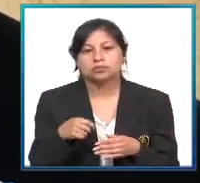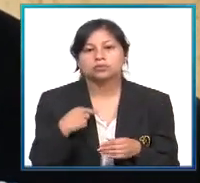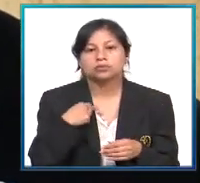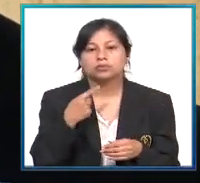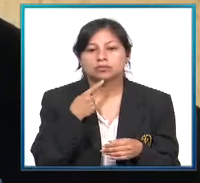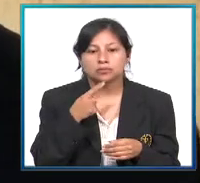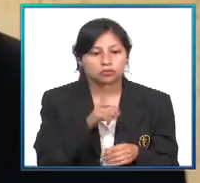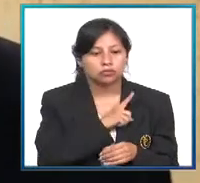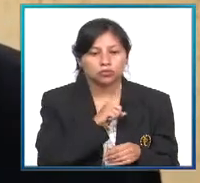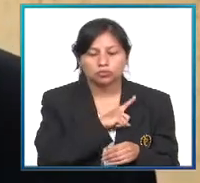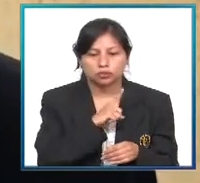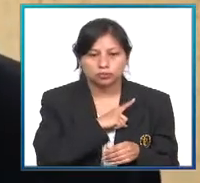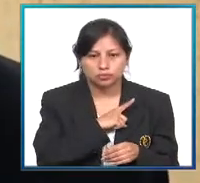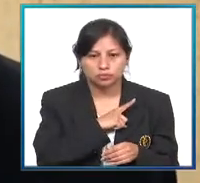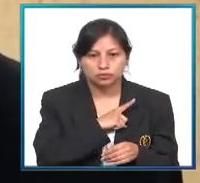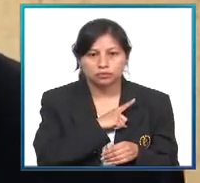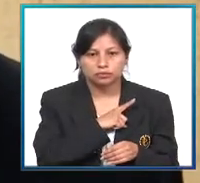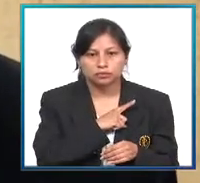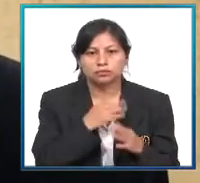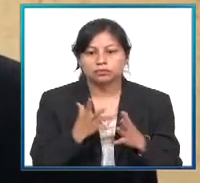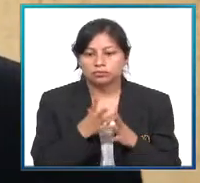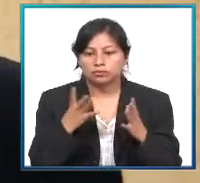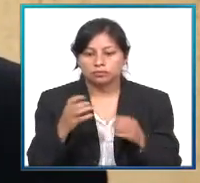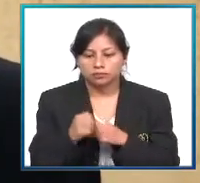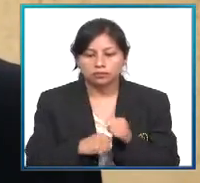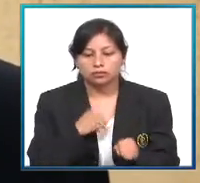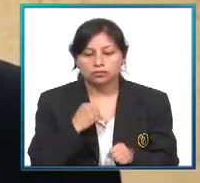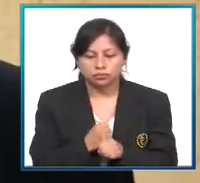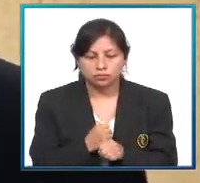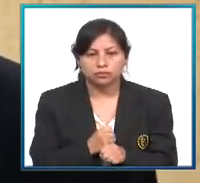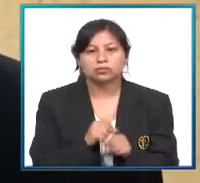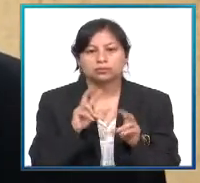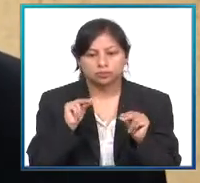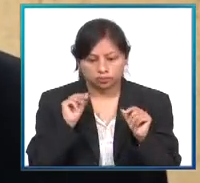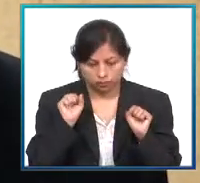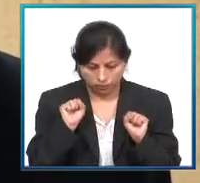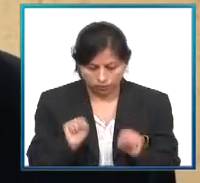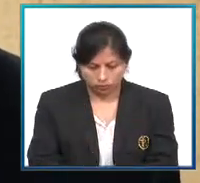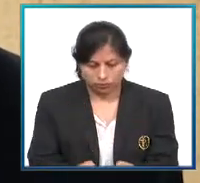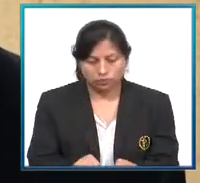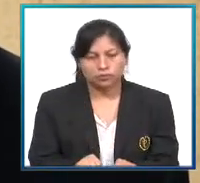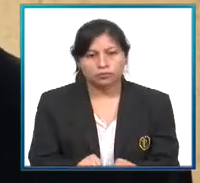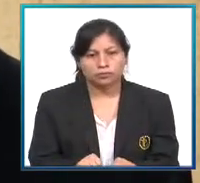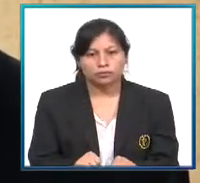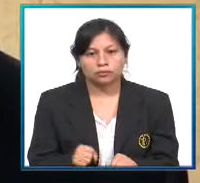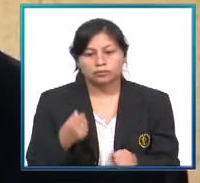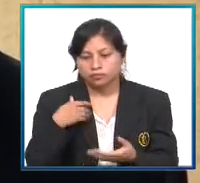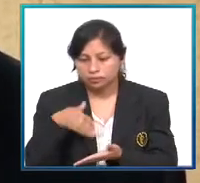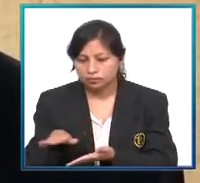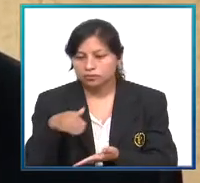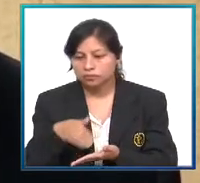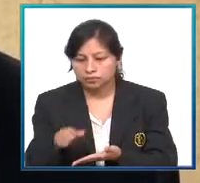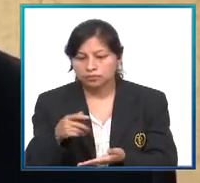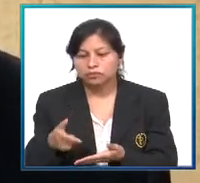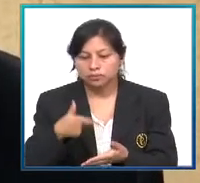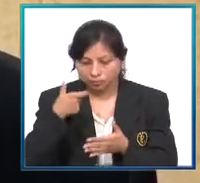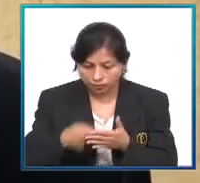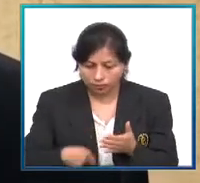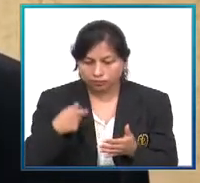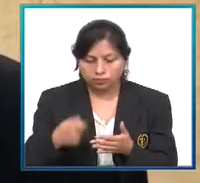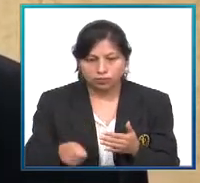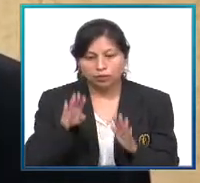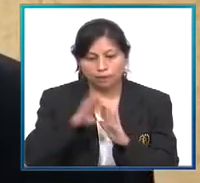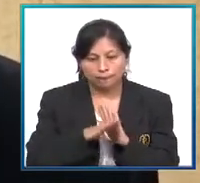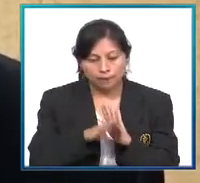ellos quieren es nada más que se les crezcan los años de deuda, para que entonces lo que se les descuenta de su salario mensual